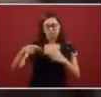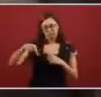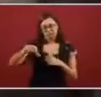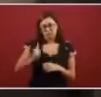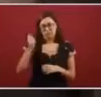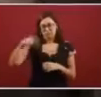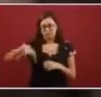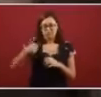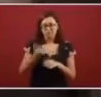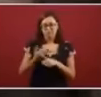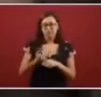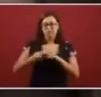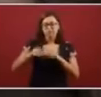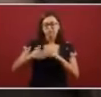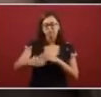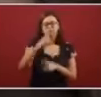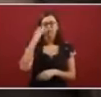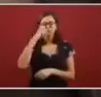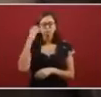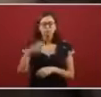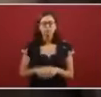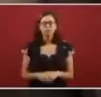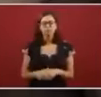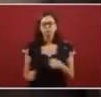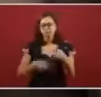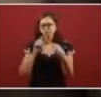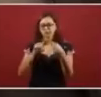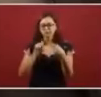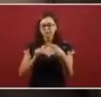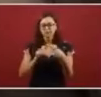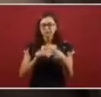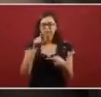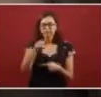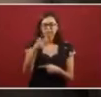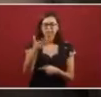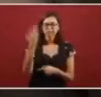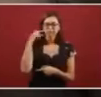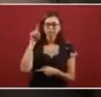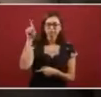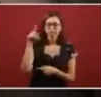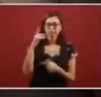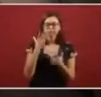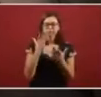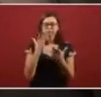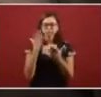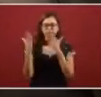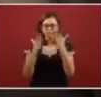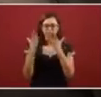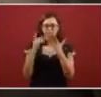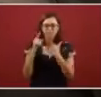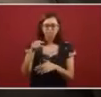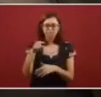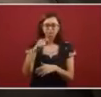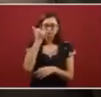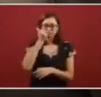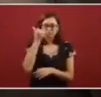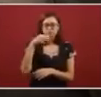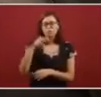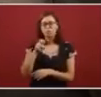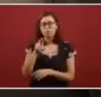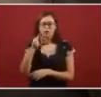hace 3 meses yo le refería el caso de estos jóvenes estudiantes de Morena o de las escuelas creadas por Morena que habían